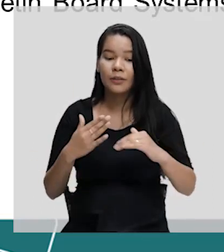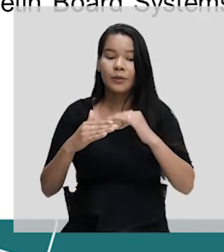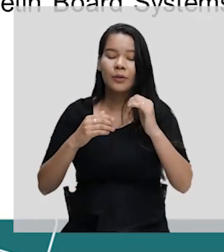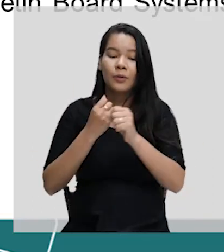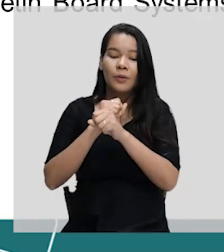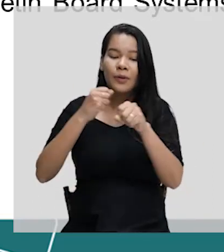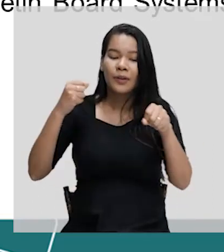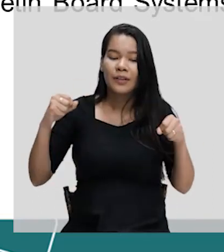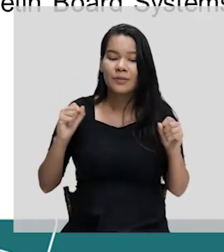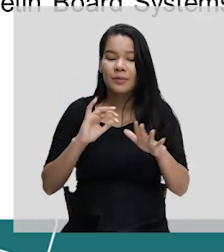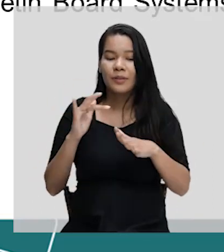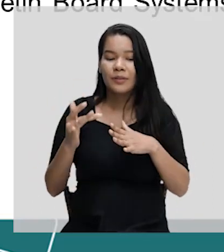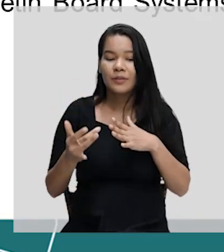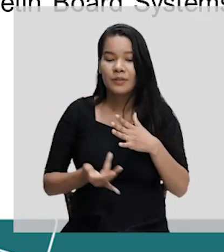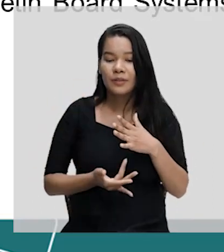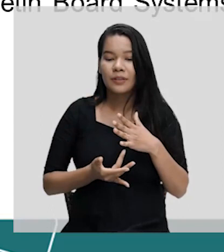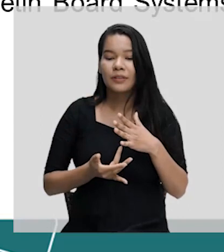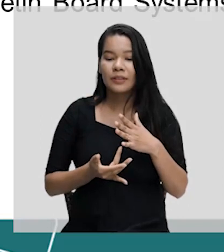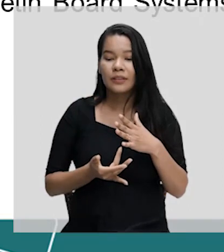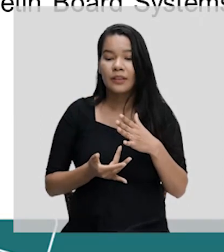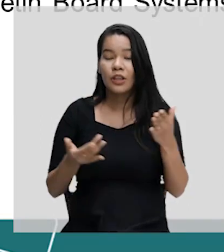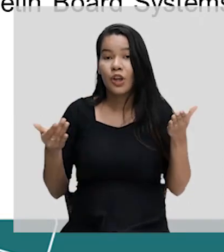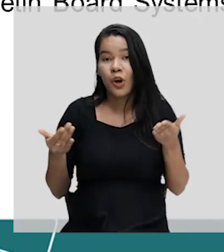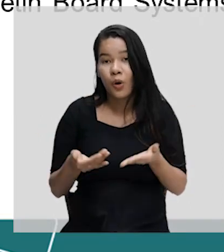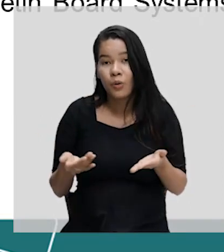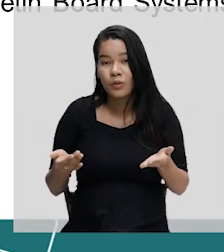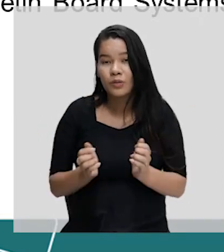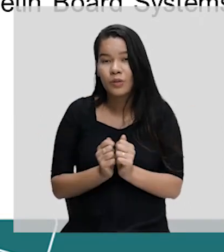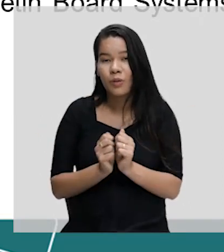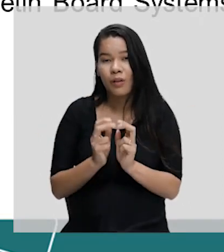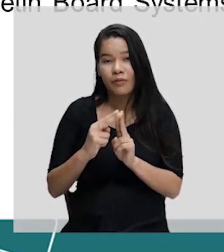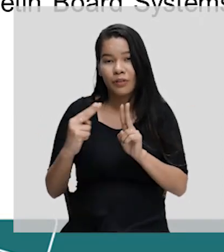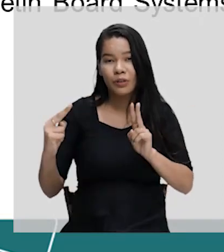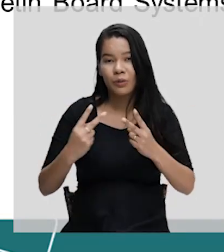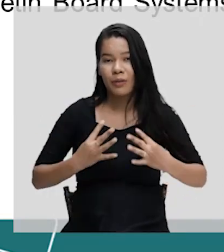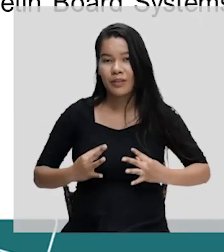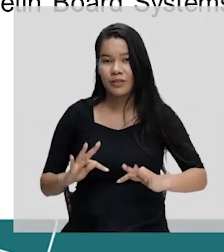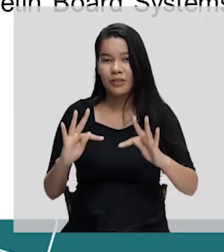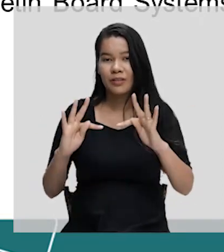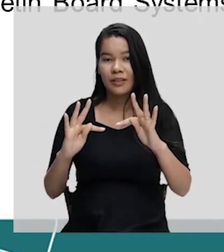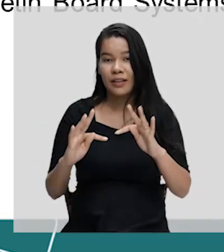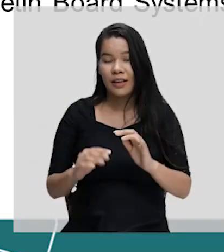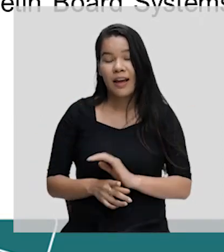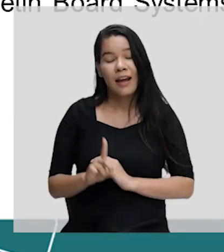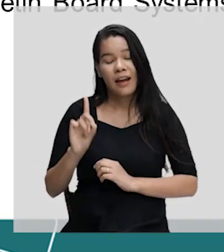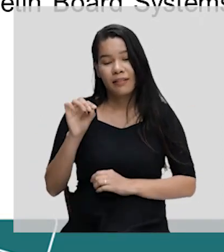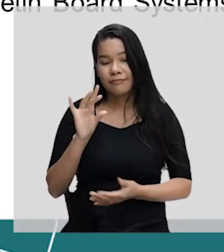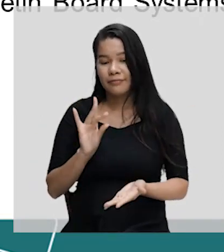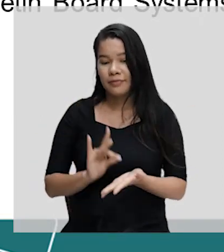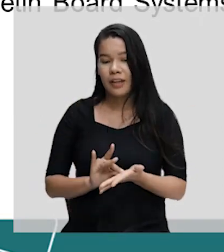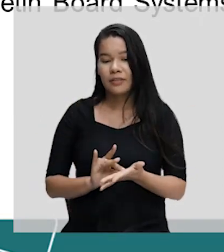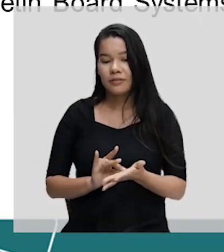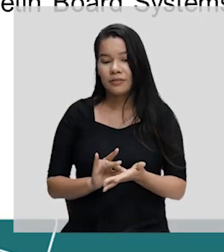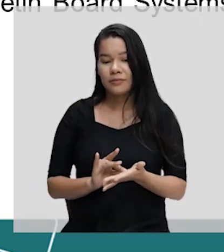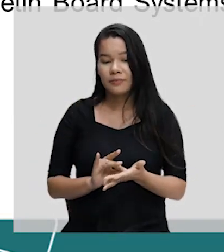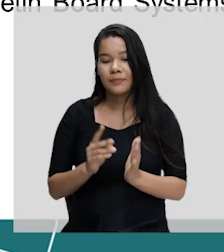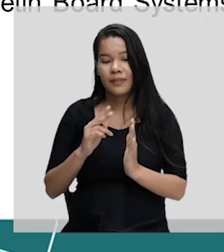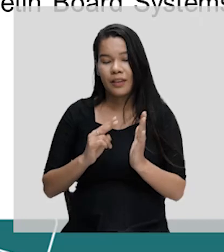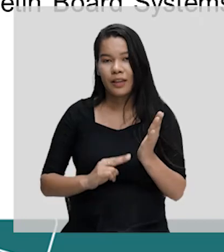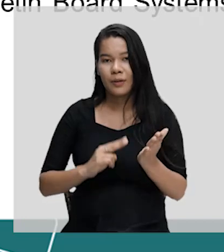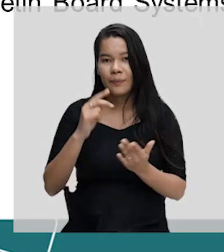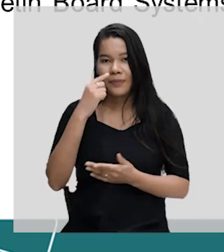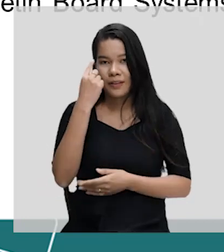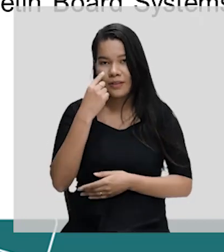de las redes sociales en la era digital es indudable. Son los medios